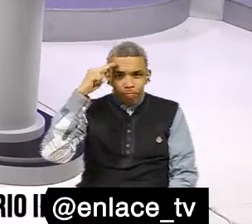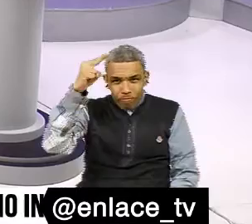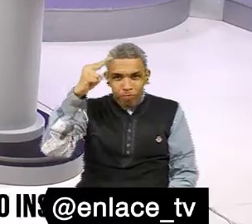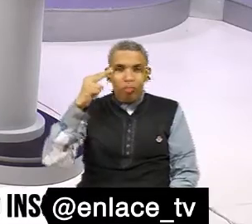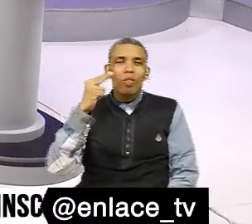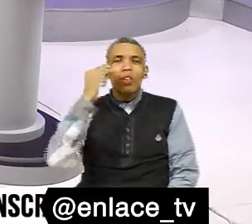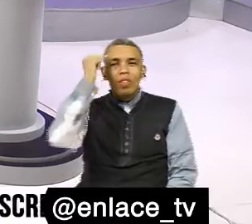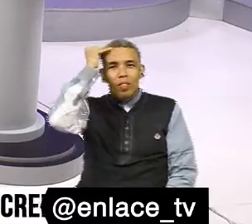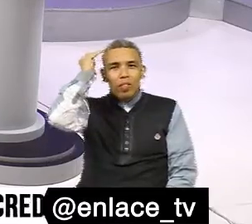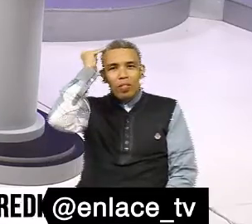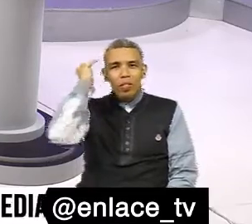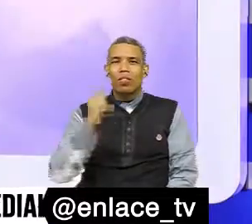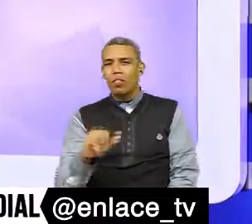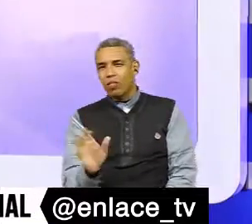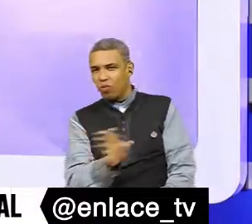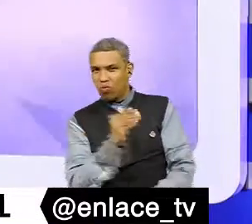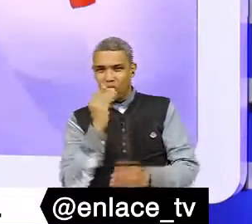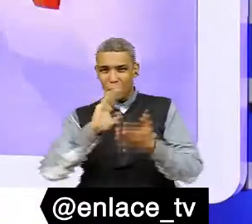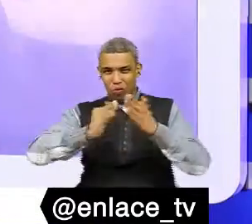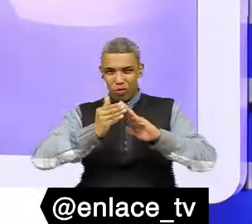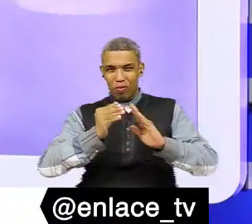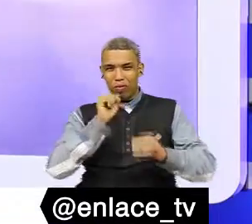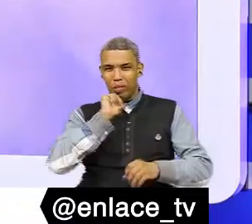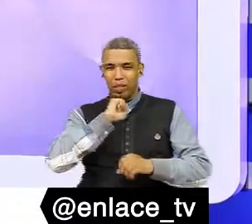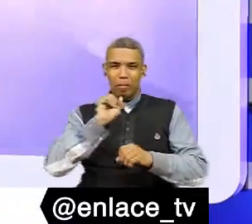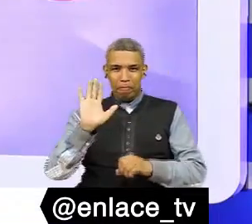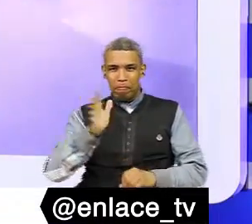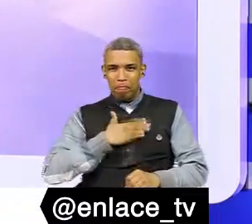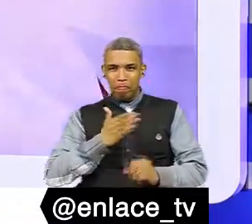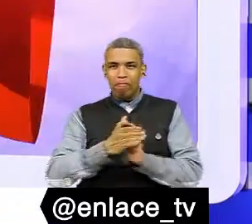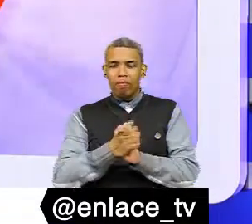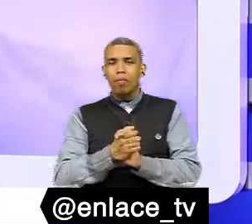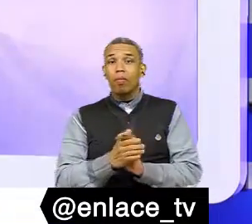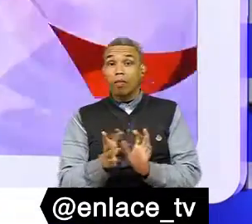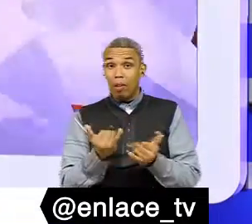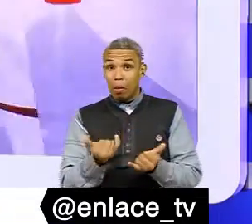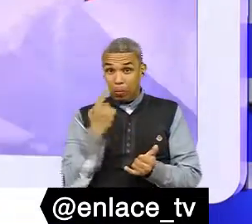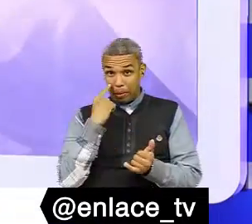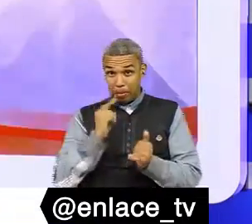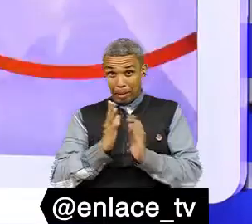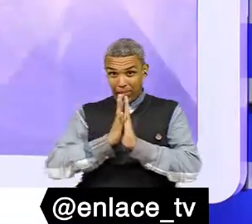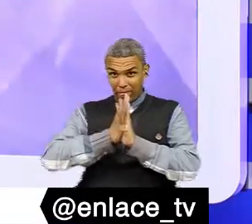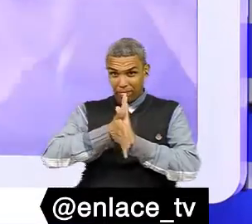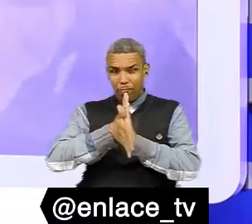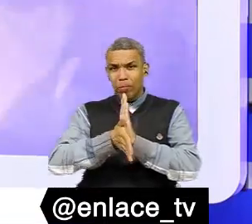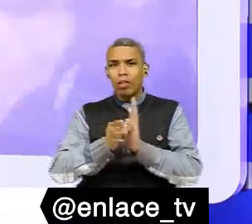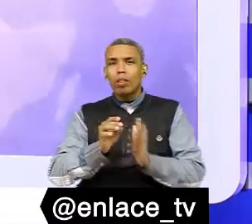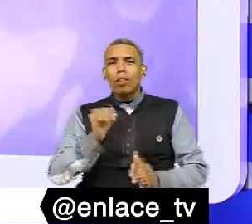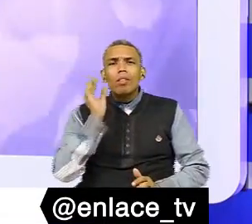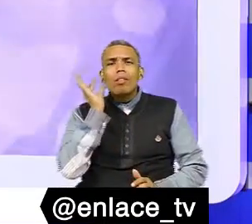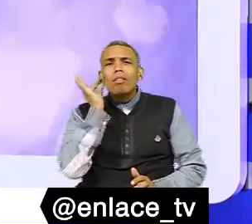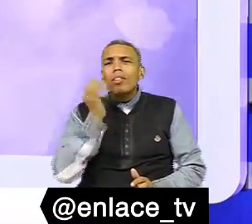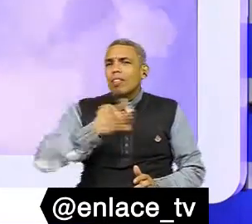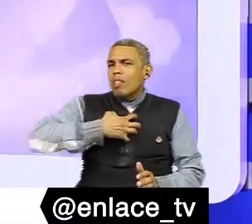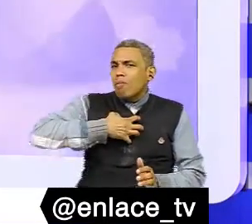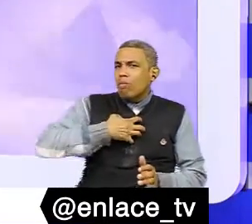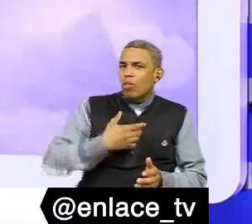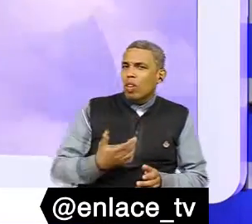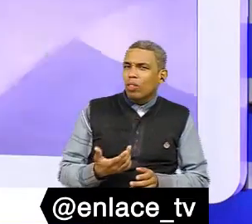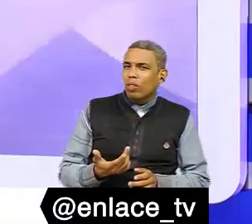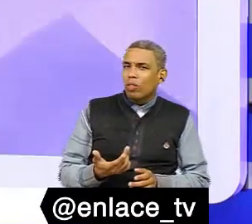para usted, para todos los televidentes. En minutos avanzan las fechas del torneo femenino, de los campeonatos